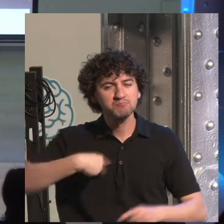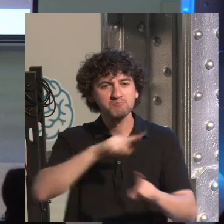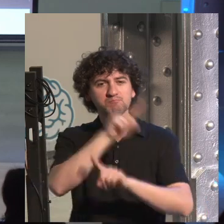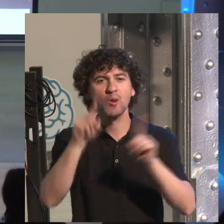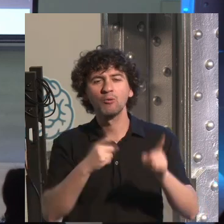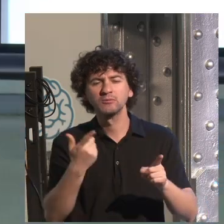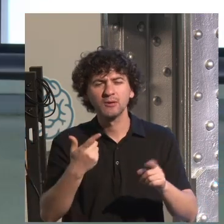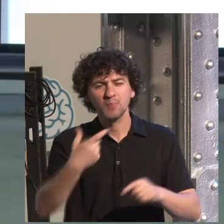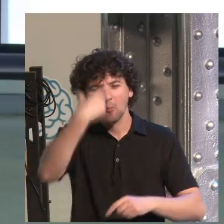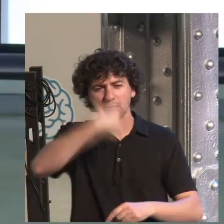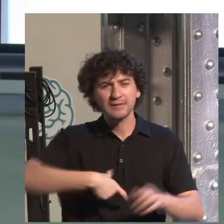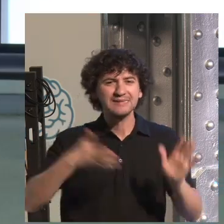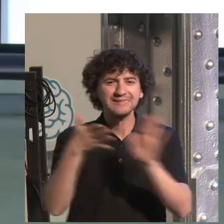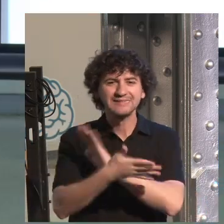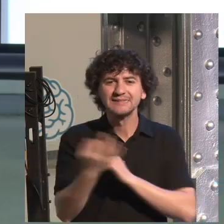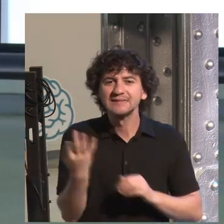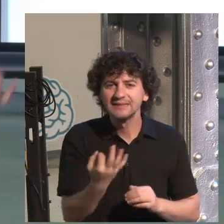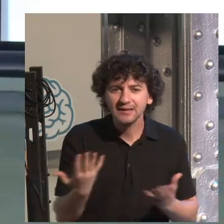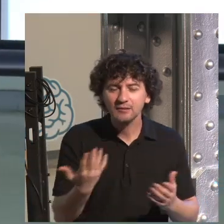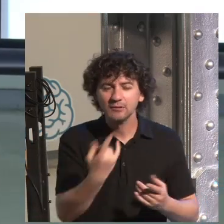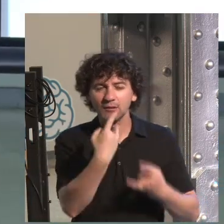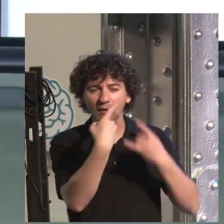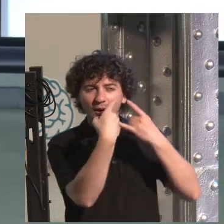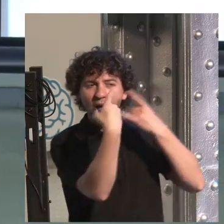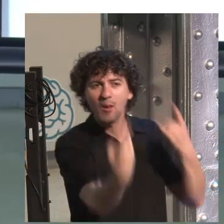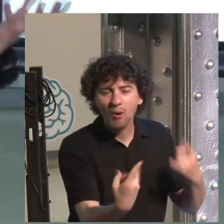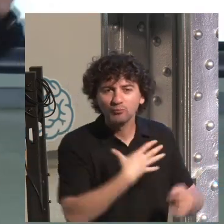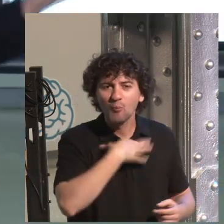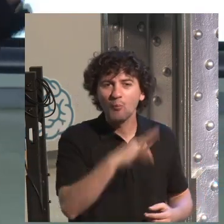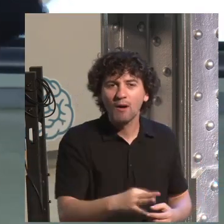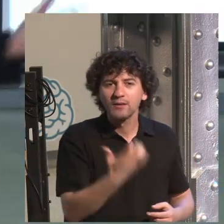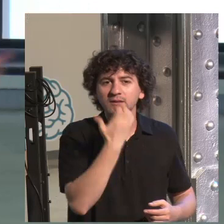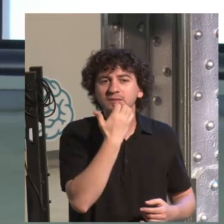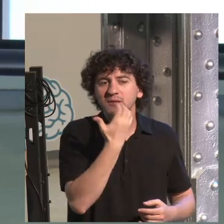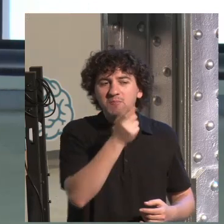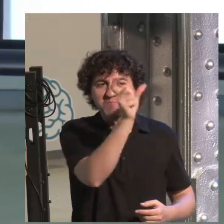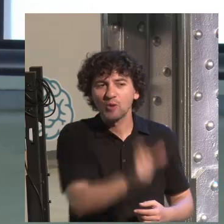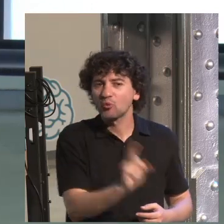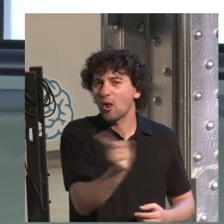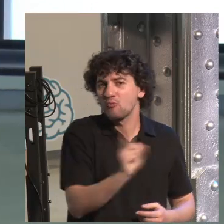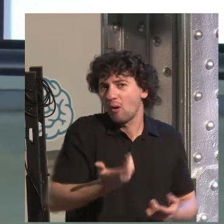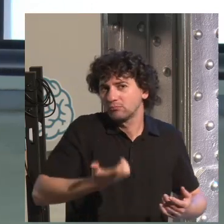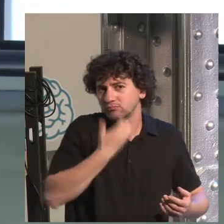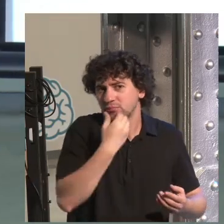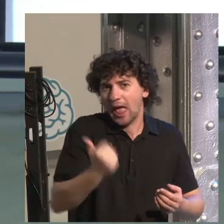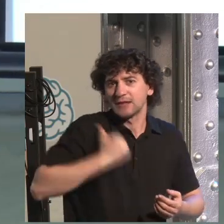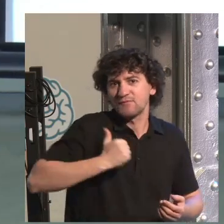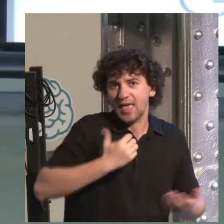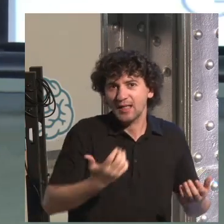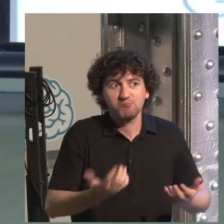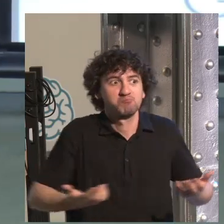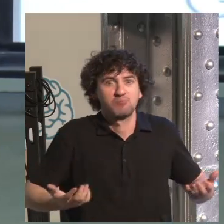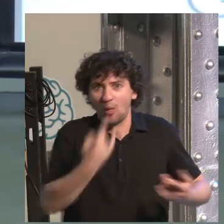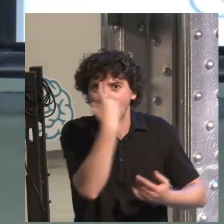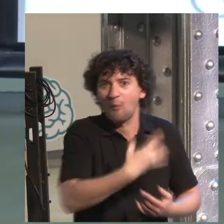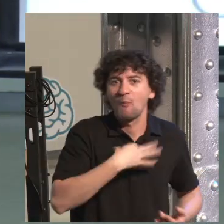ser humano, qué significa, puedes enamorarte de una cosa no humana, ¿no? Y realmente os recomiendo